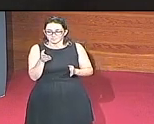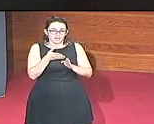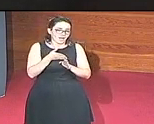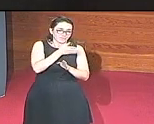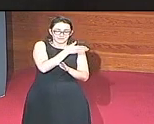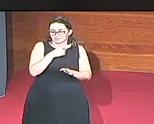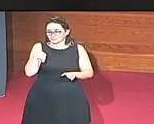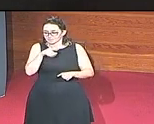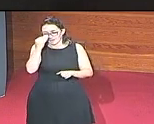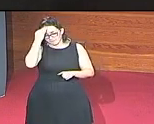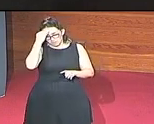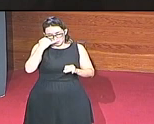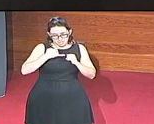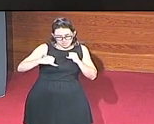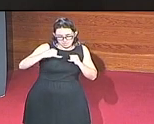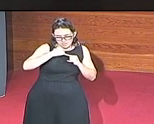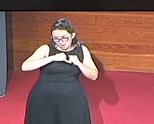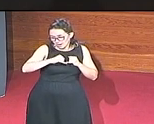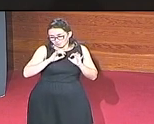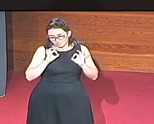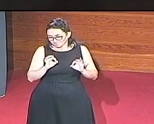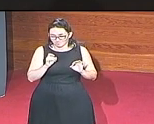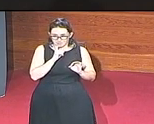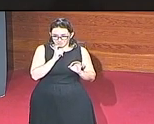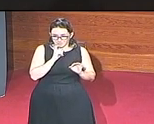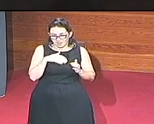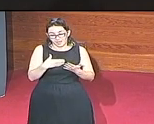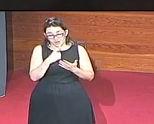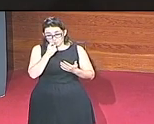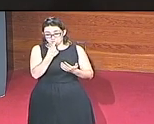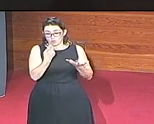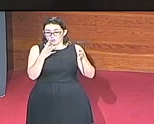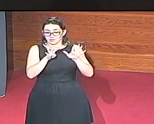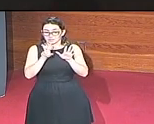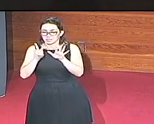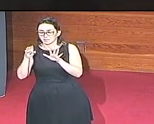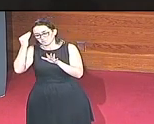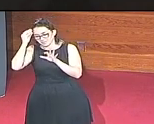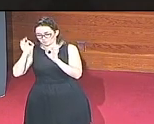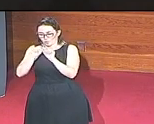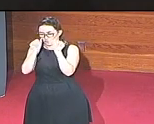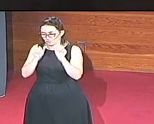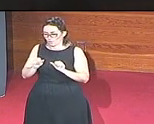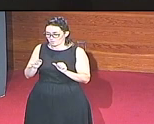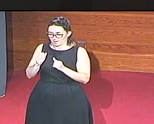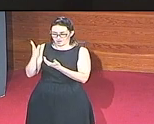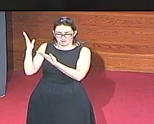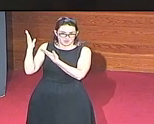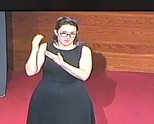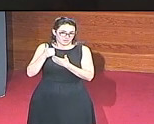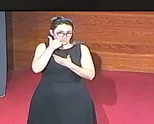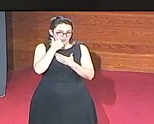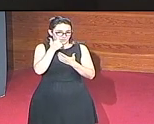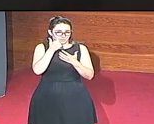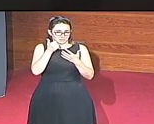cómo poner las líneas pero no fue hasta 1833 que alguien se le ocurrió hacer la forma más sintética de